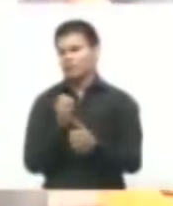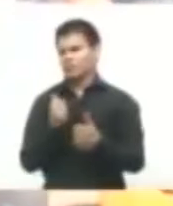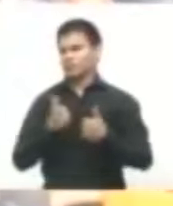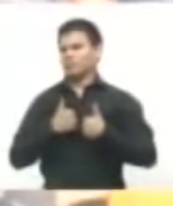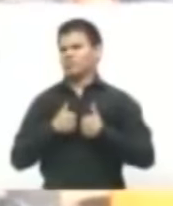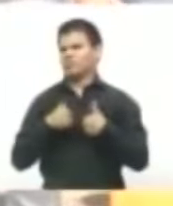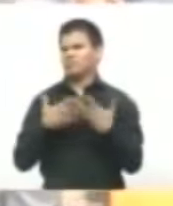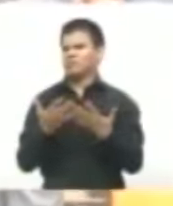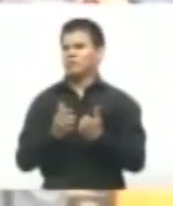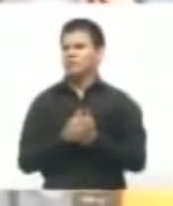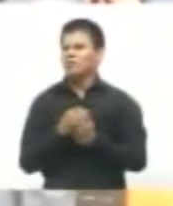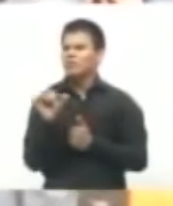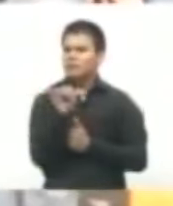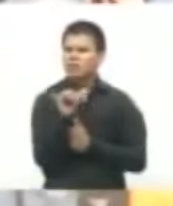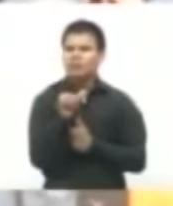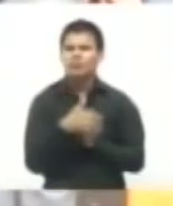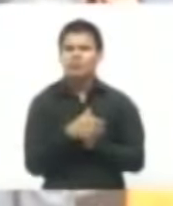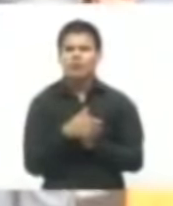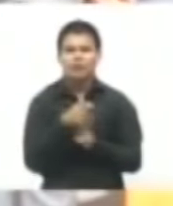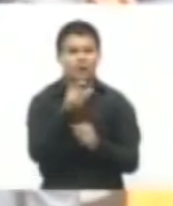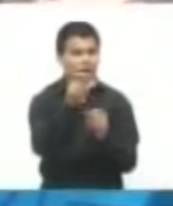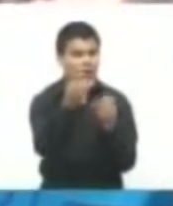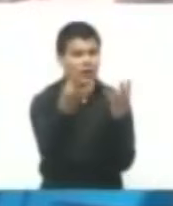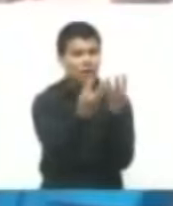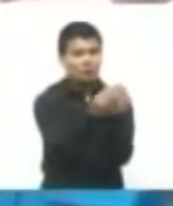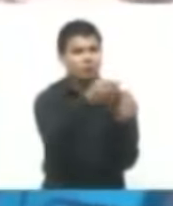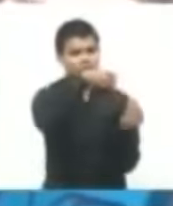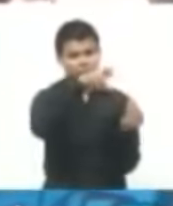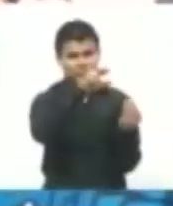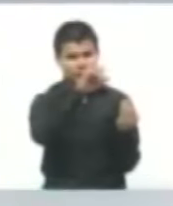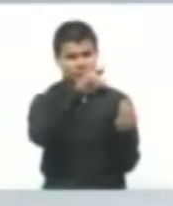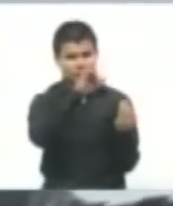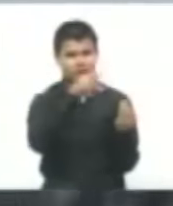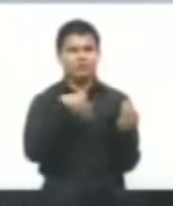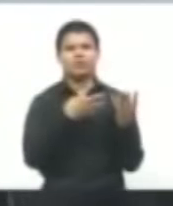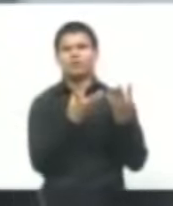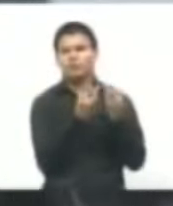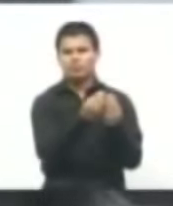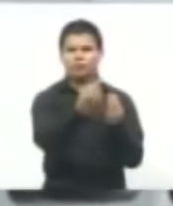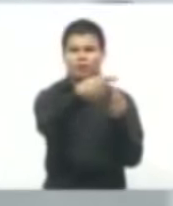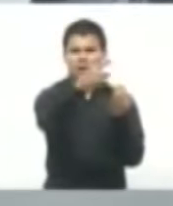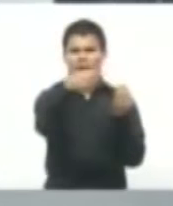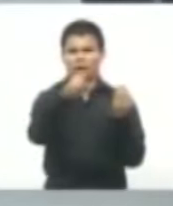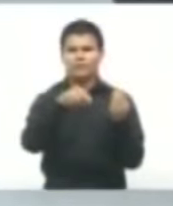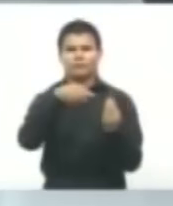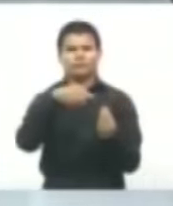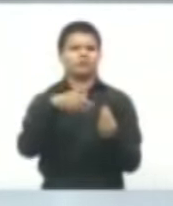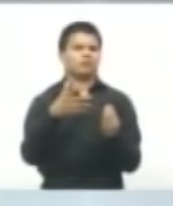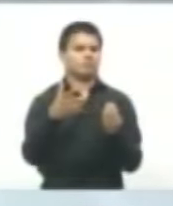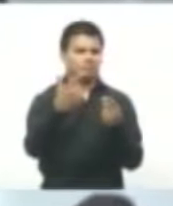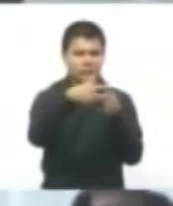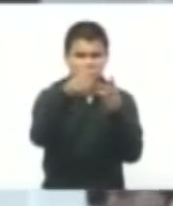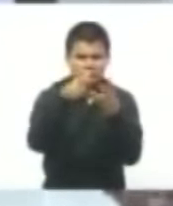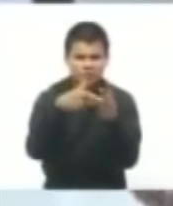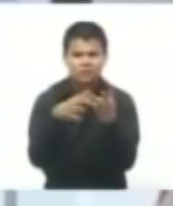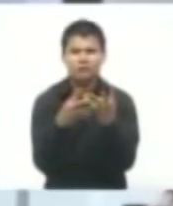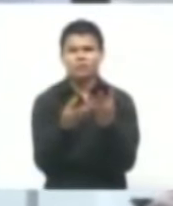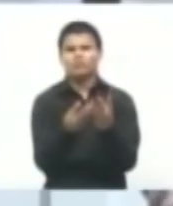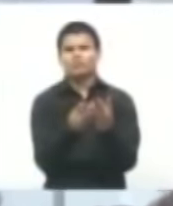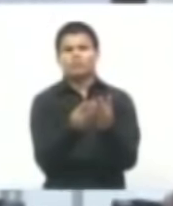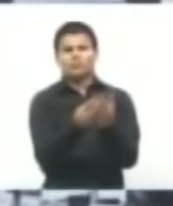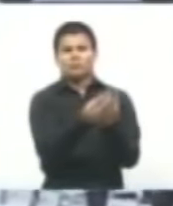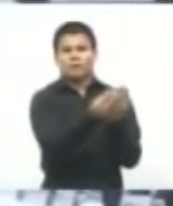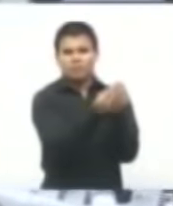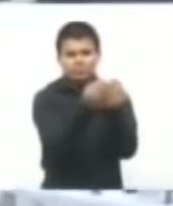es producto de la intimidación por parte de grupos paramilitares, bandas criminales, narcotraficantes, corruptos oficiales y